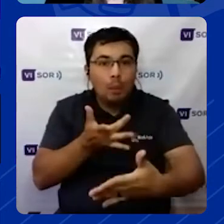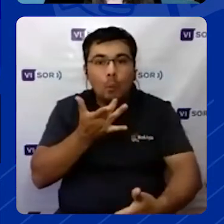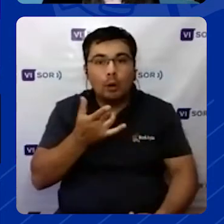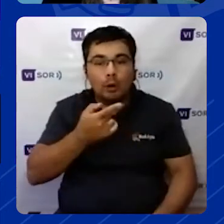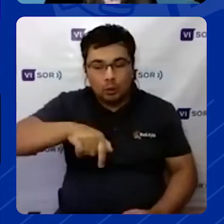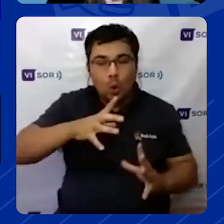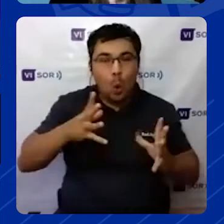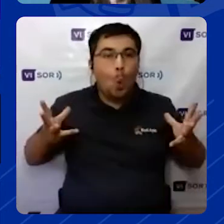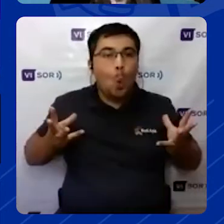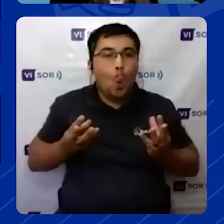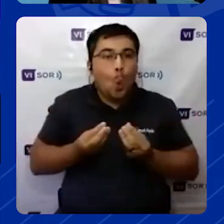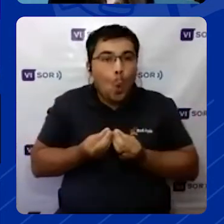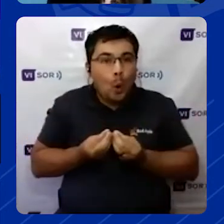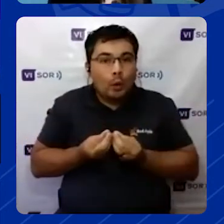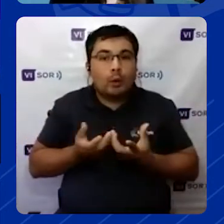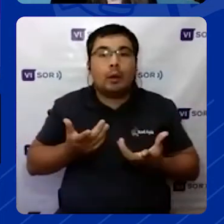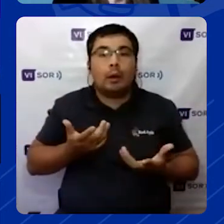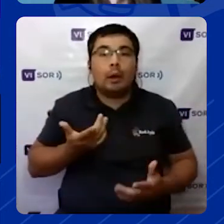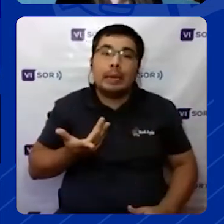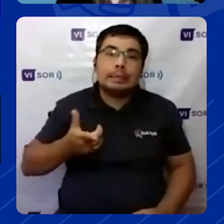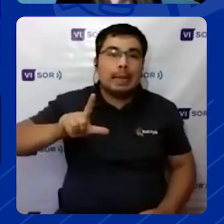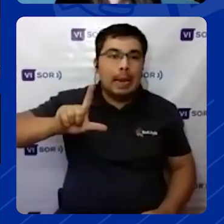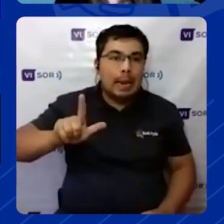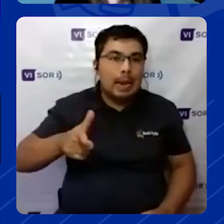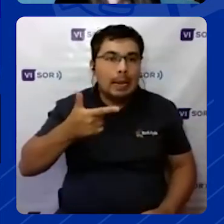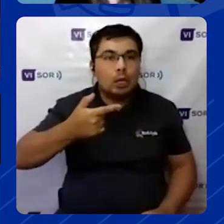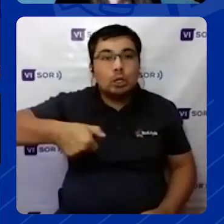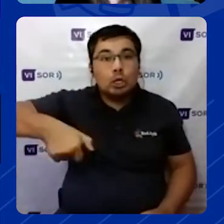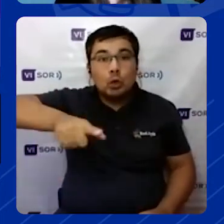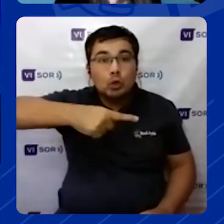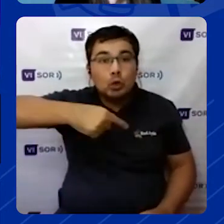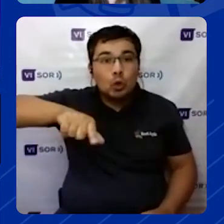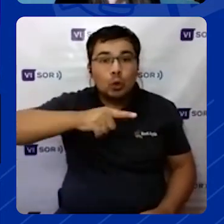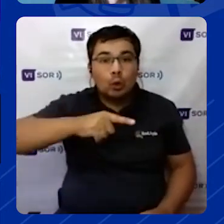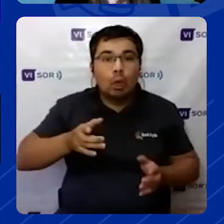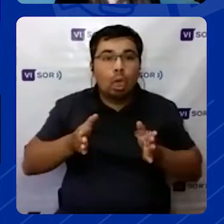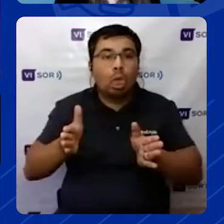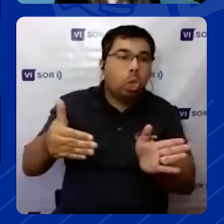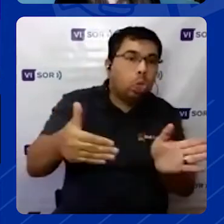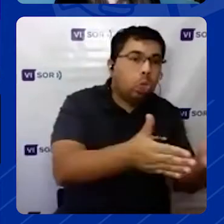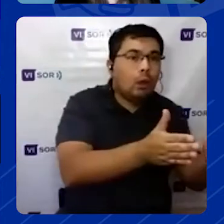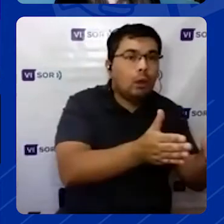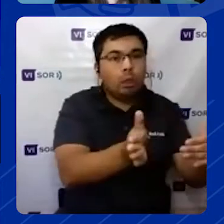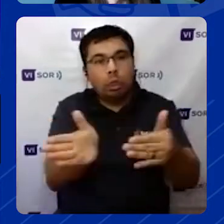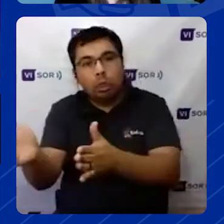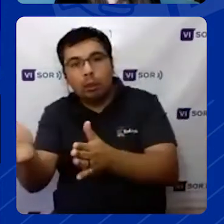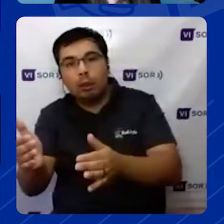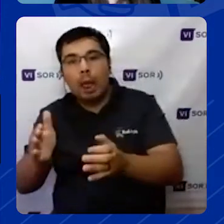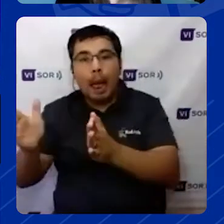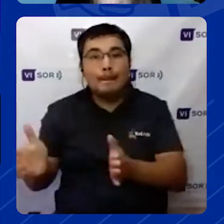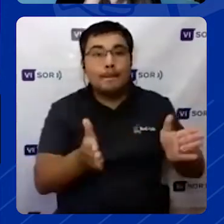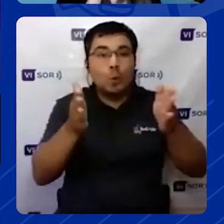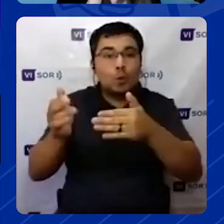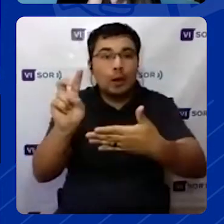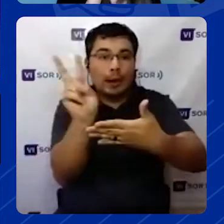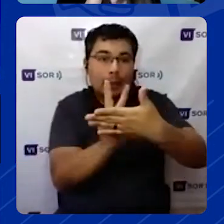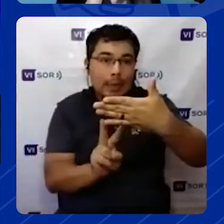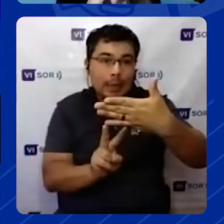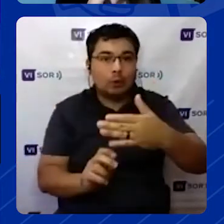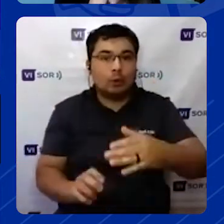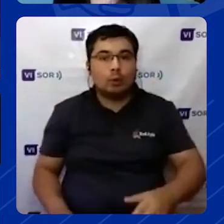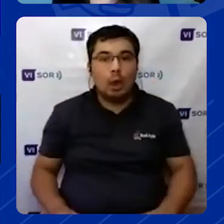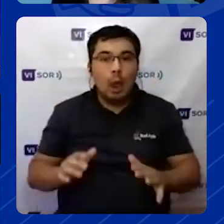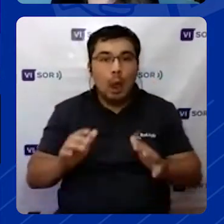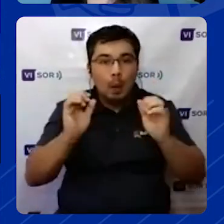es algo lento. Si nos desviamos en la finalidad de la lectura fácil a producir textos que le pueda hacer gracia